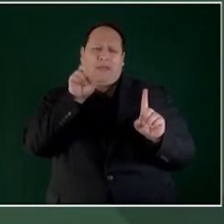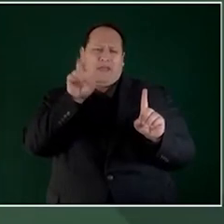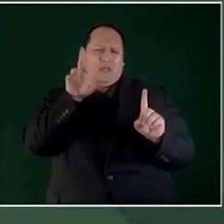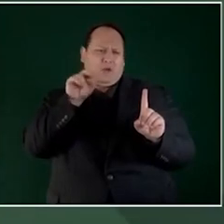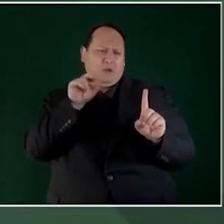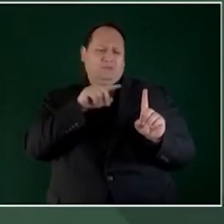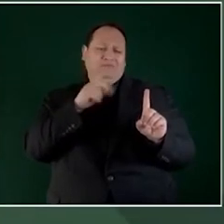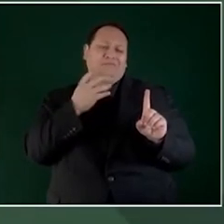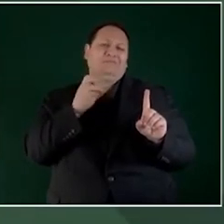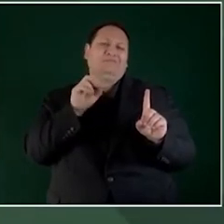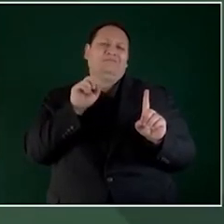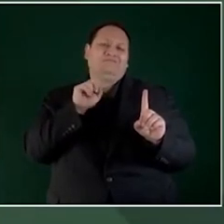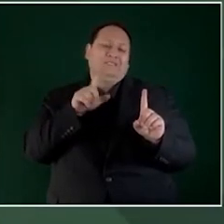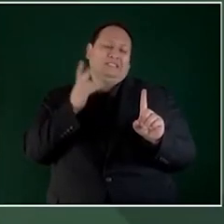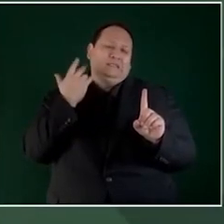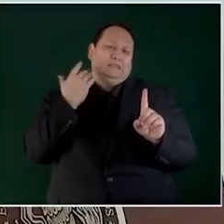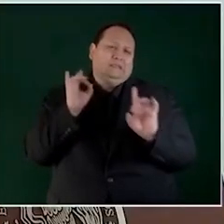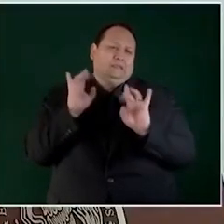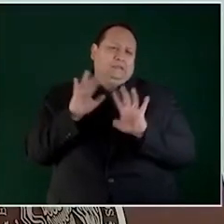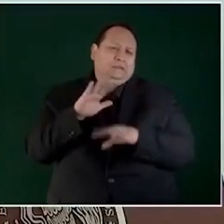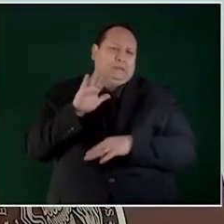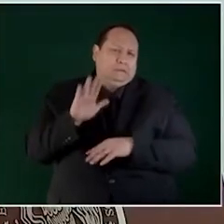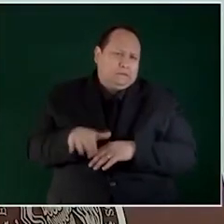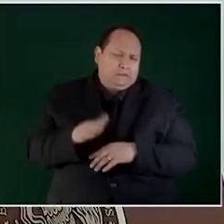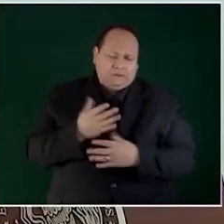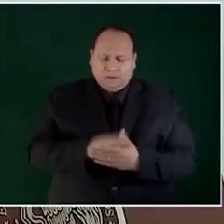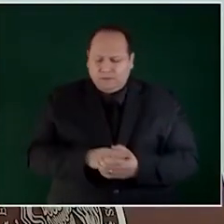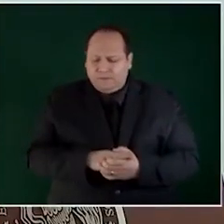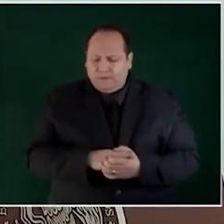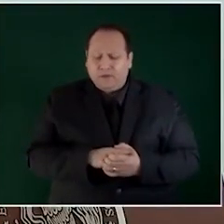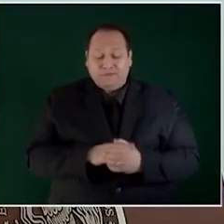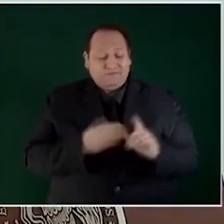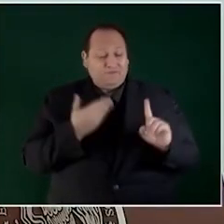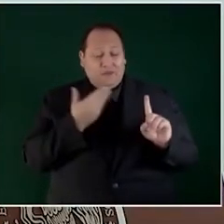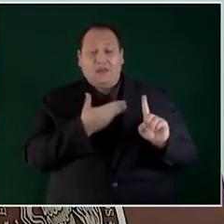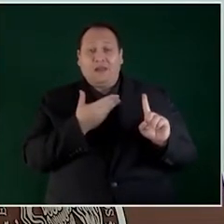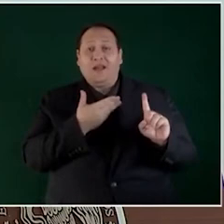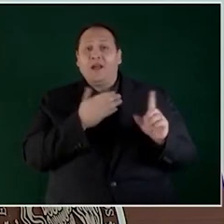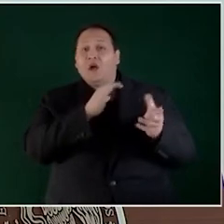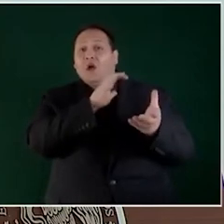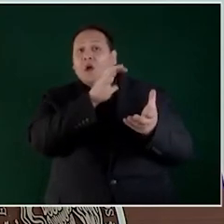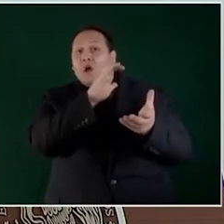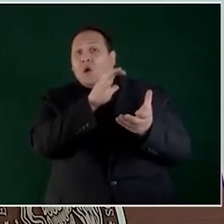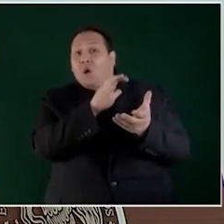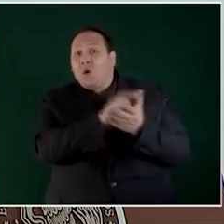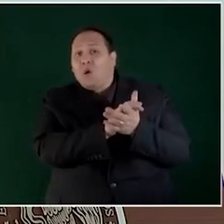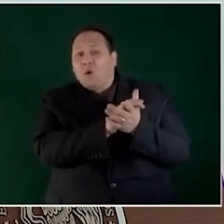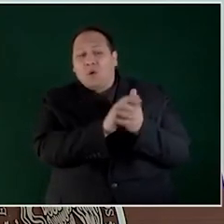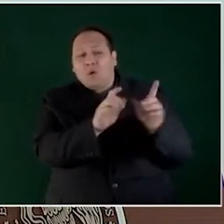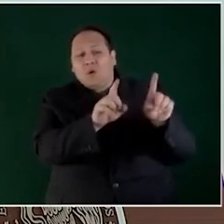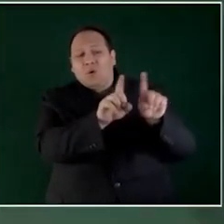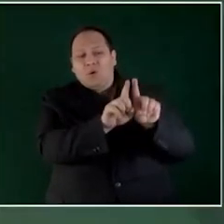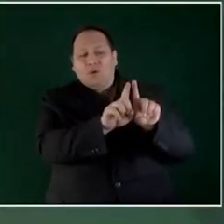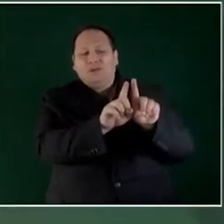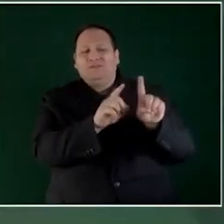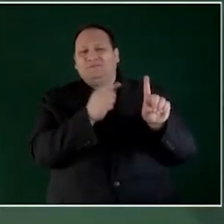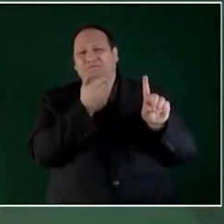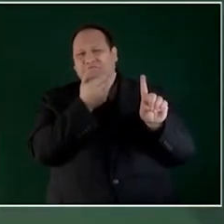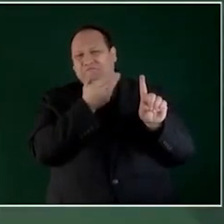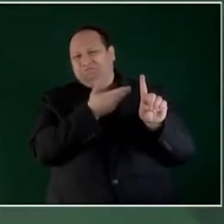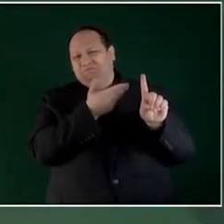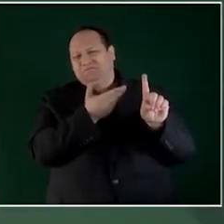que falleció, estaba casado con una